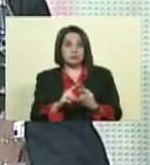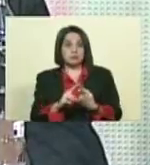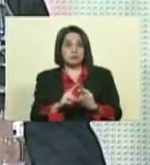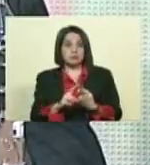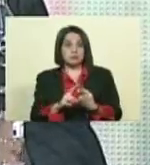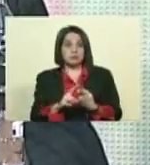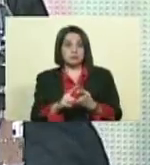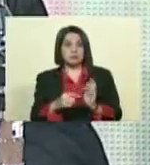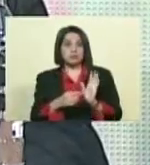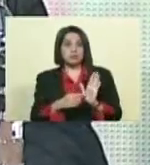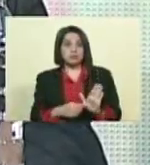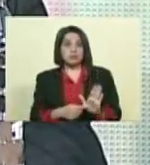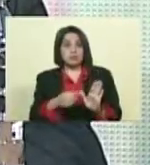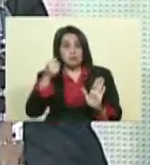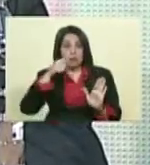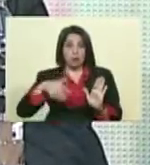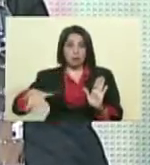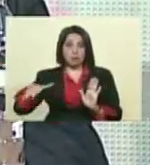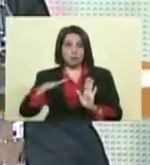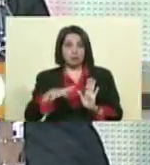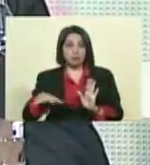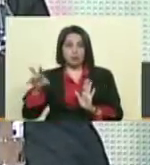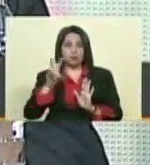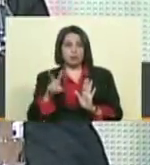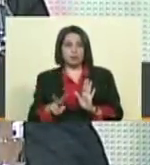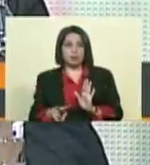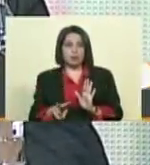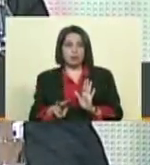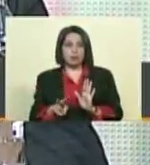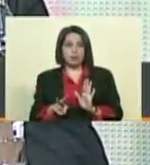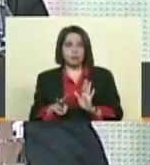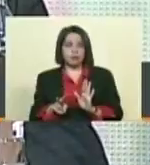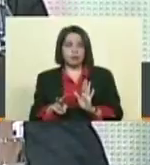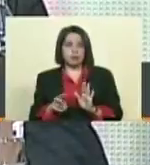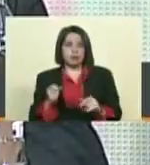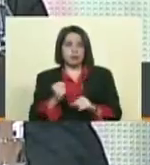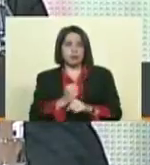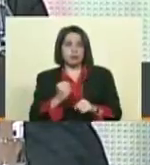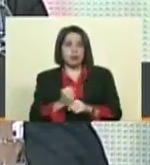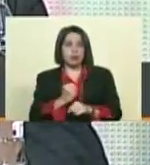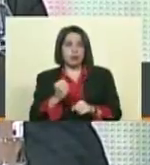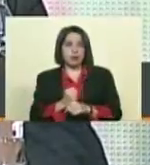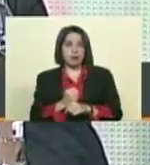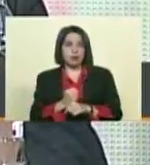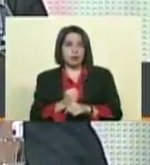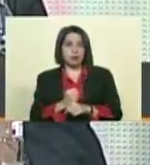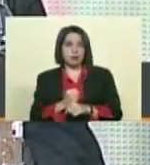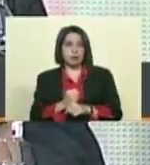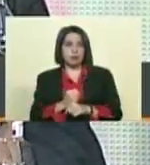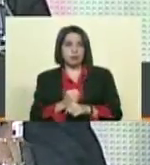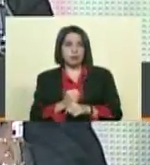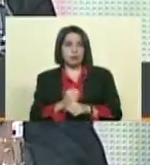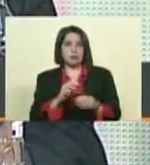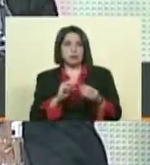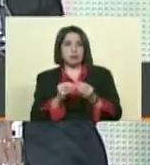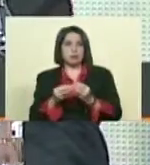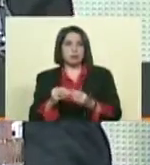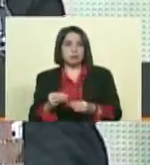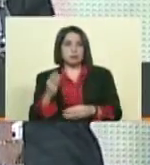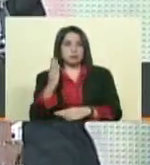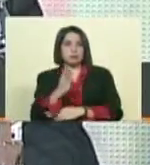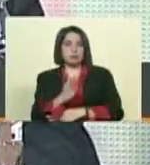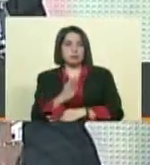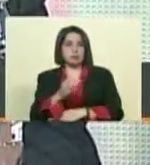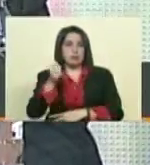que representa al pueblo venezolano. Estamos trabajando para organizar y que